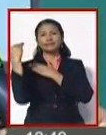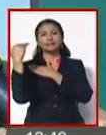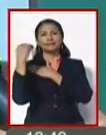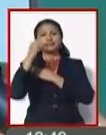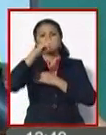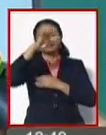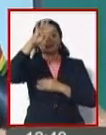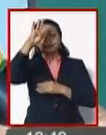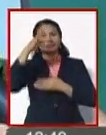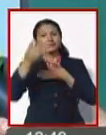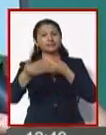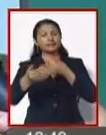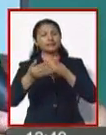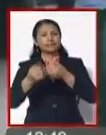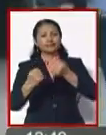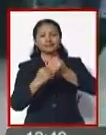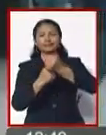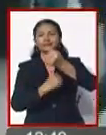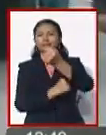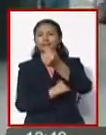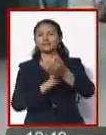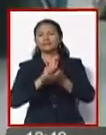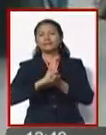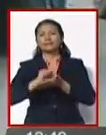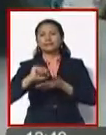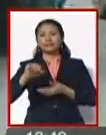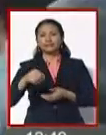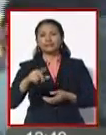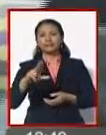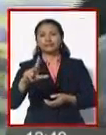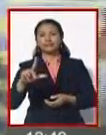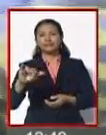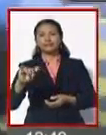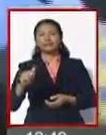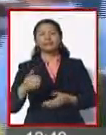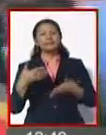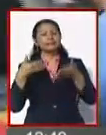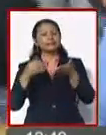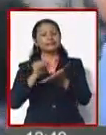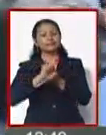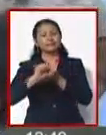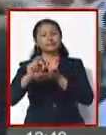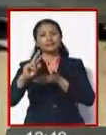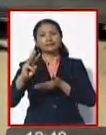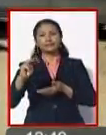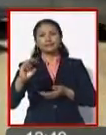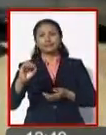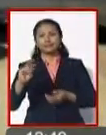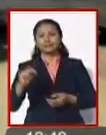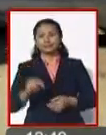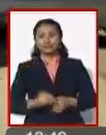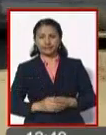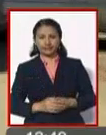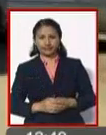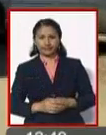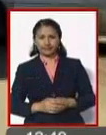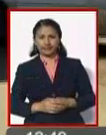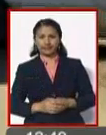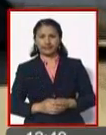Cruz Trinidad, a la altura del puente San Julián, cerca a San Ramón.